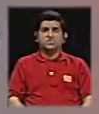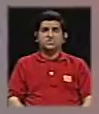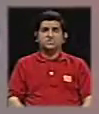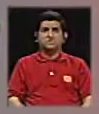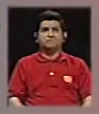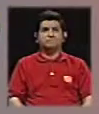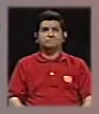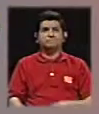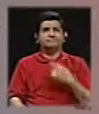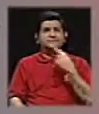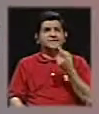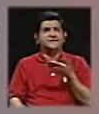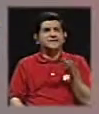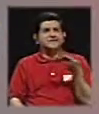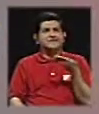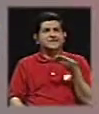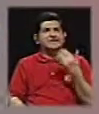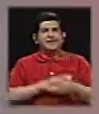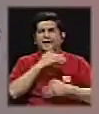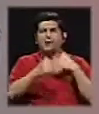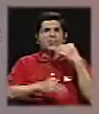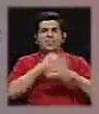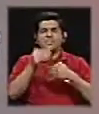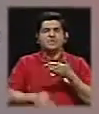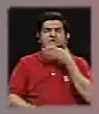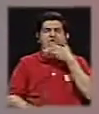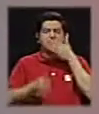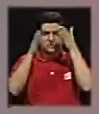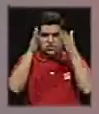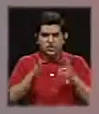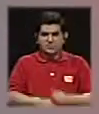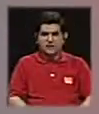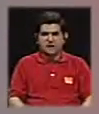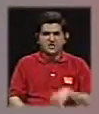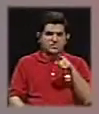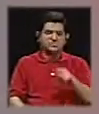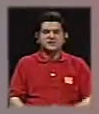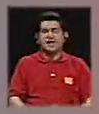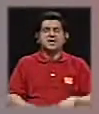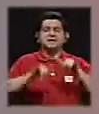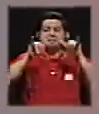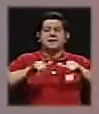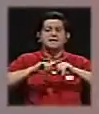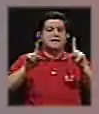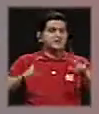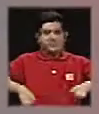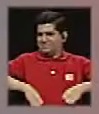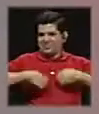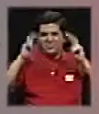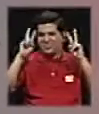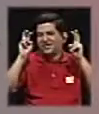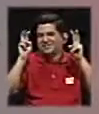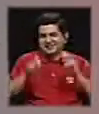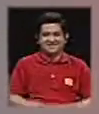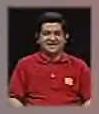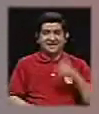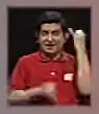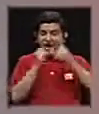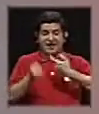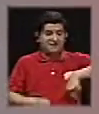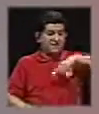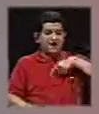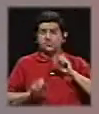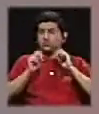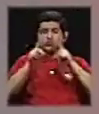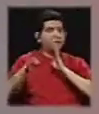como un proceso en donde los indígenas estemos pero no existamos, pues, porque al final del cabo no se nos da la